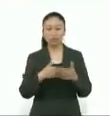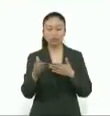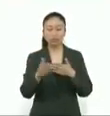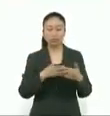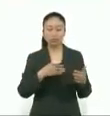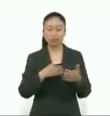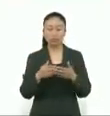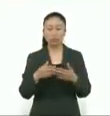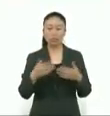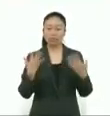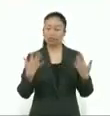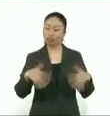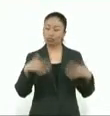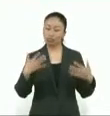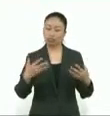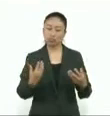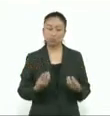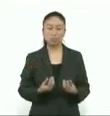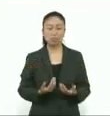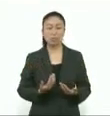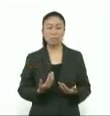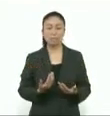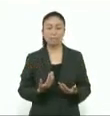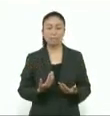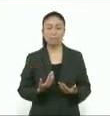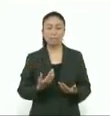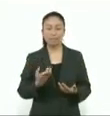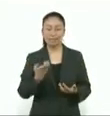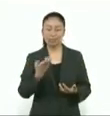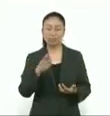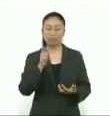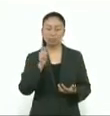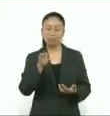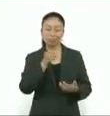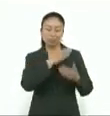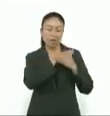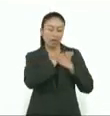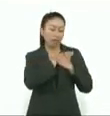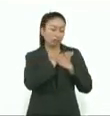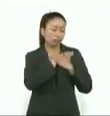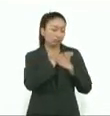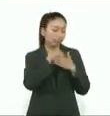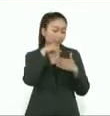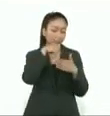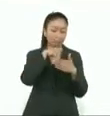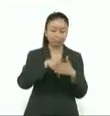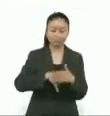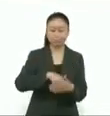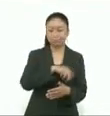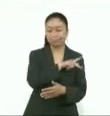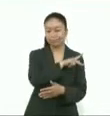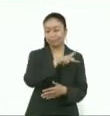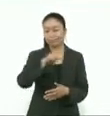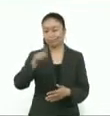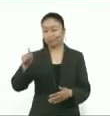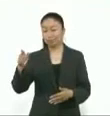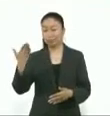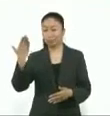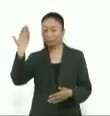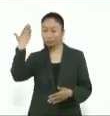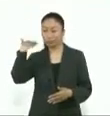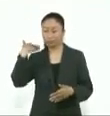que nunca, en un movimiento que es amor profundo por todas las que estamos, estuvimos